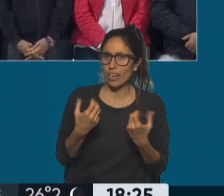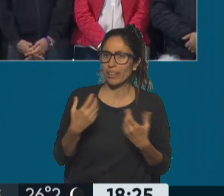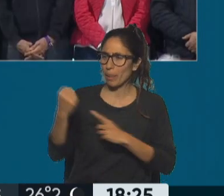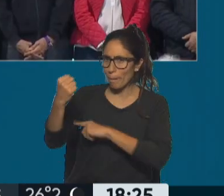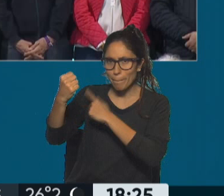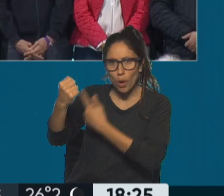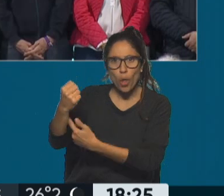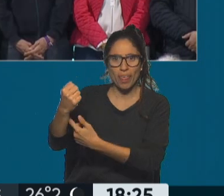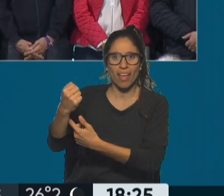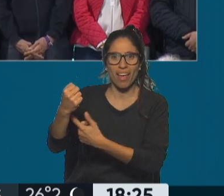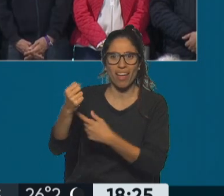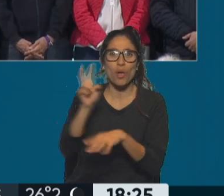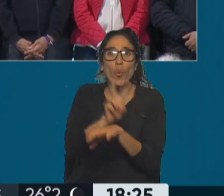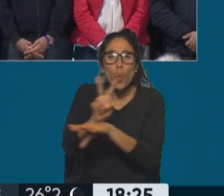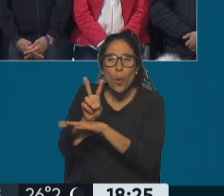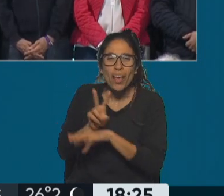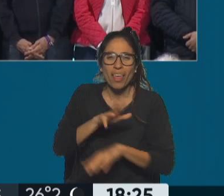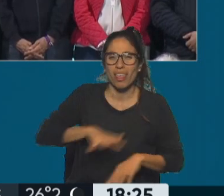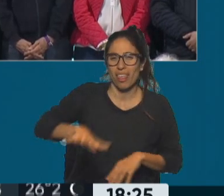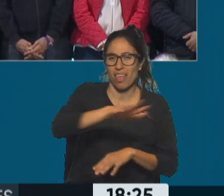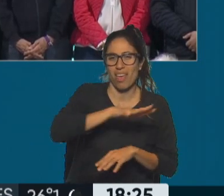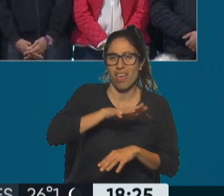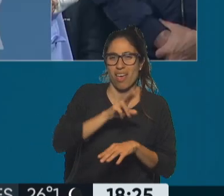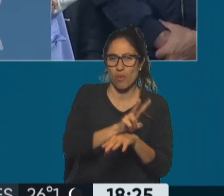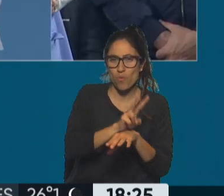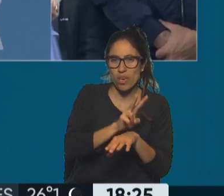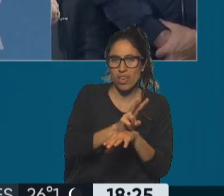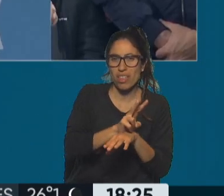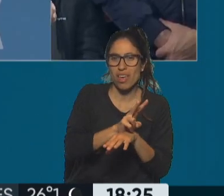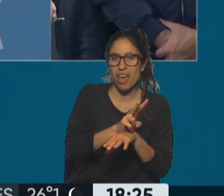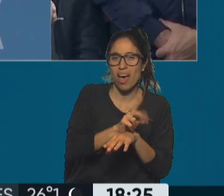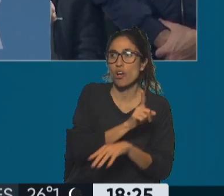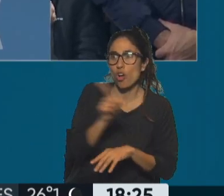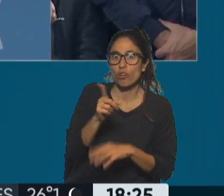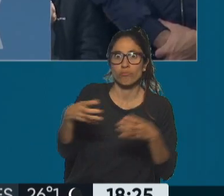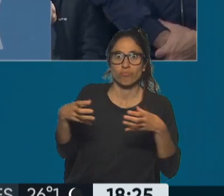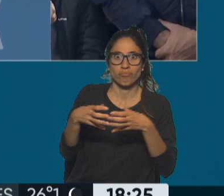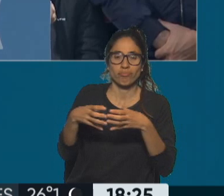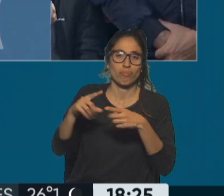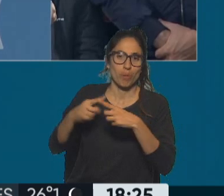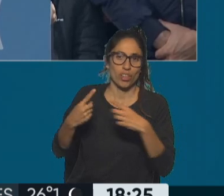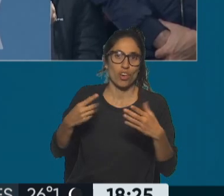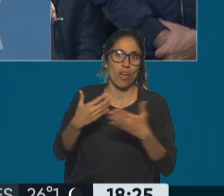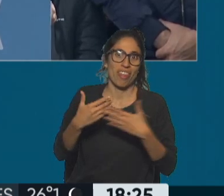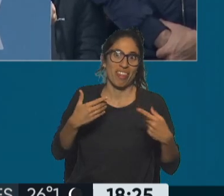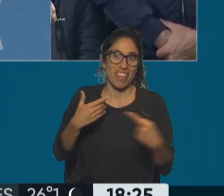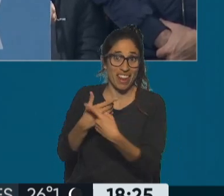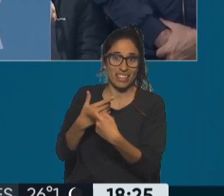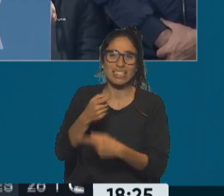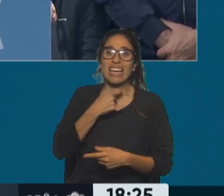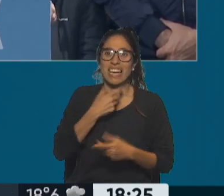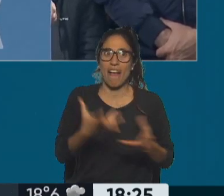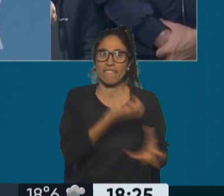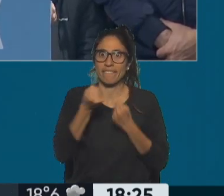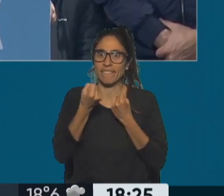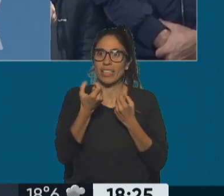la angurria, del delirio que plantea esa derecha rabiosa, porque es una derecha que está rabiosa, no es una derecha con la que se puede